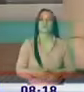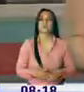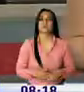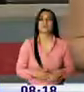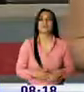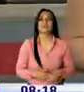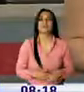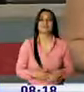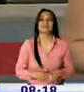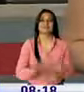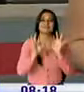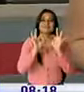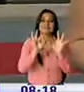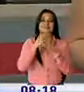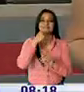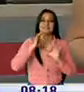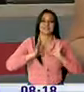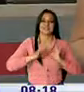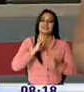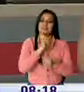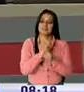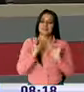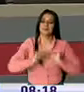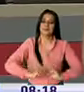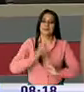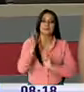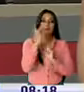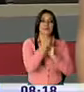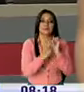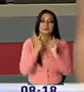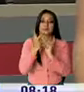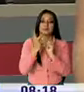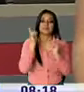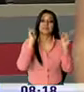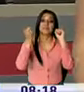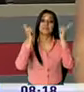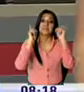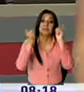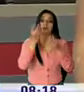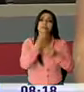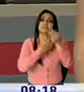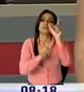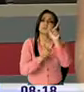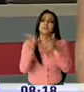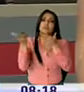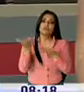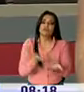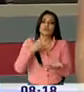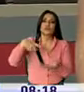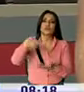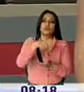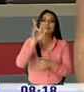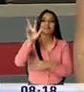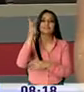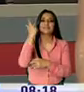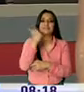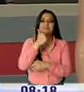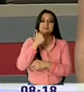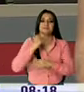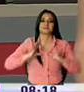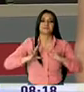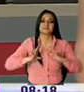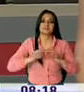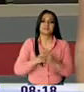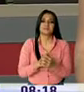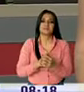Listos para el feriado con algunas opciones. Las playas de Atacame, su comida y su gente esperan por los turistas en estos tres días de asueto. La oferta